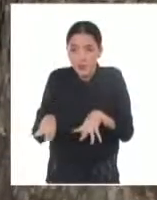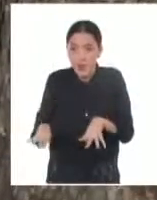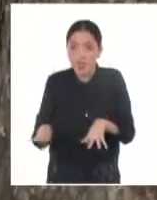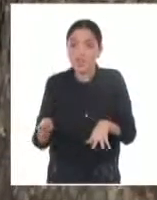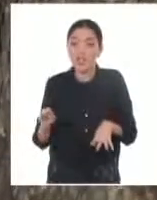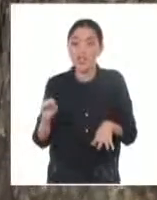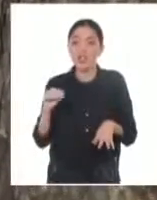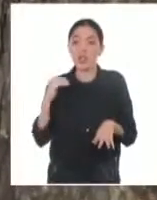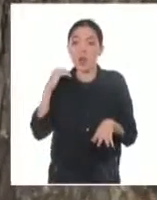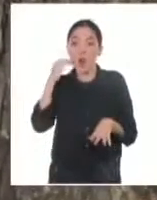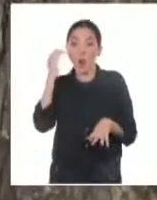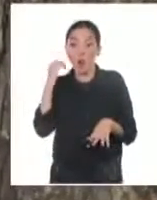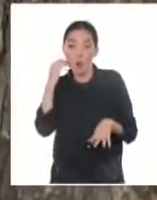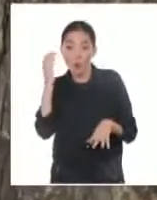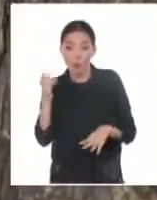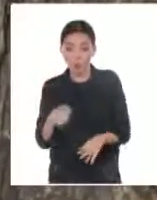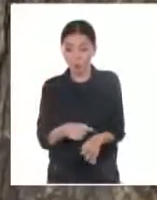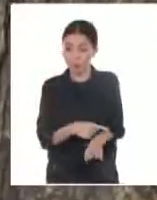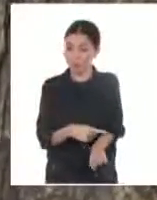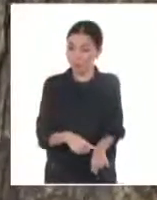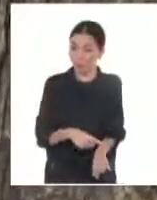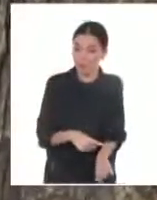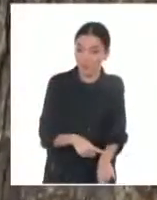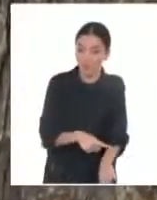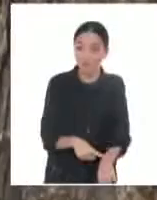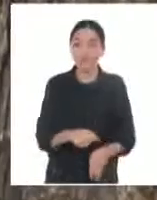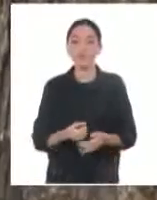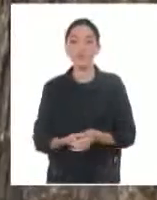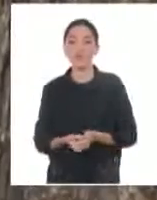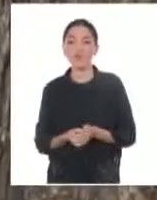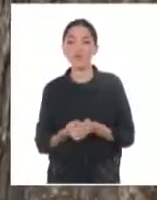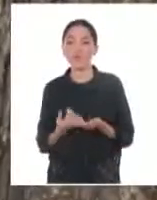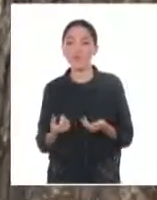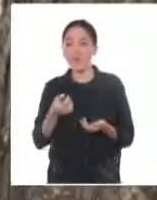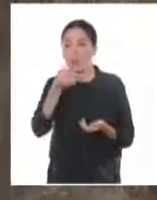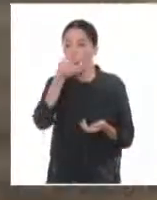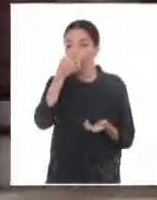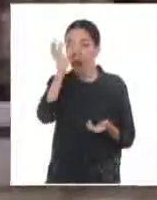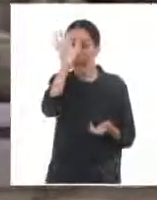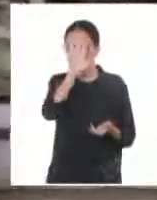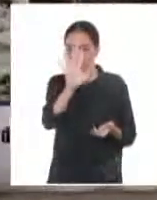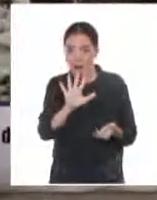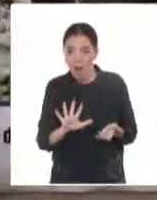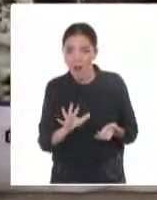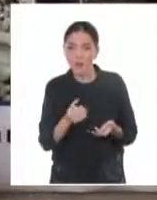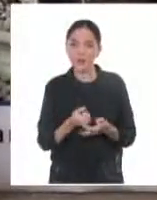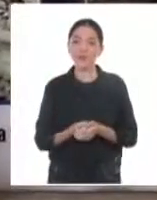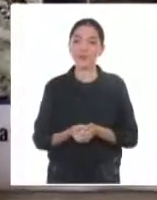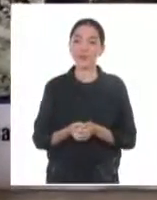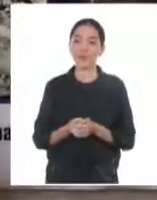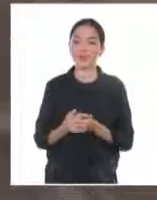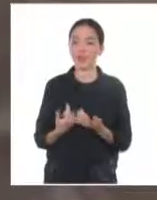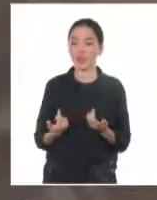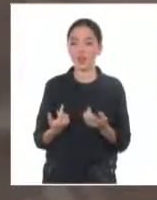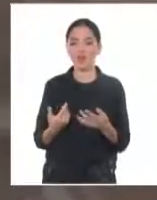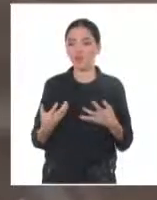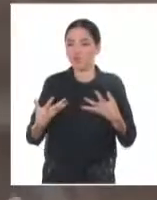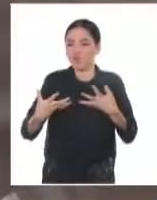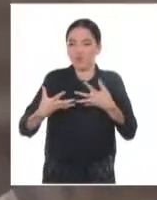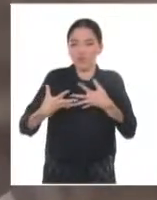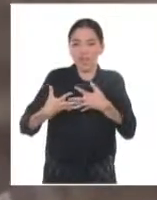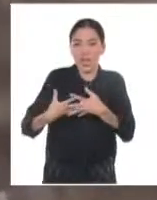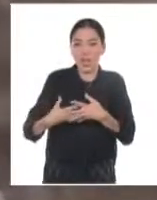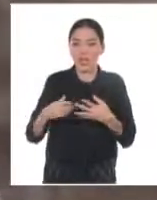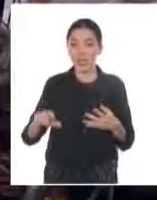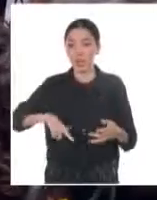presencia de África como elemento orgánico de la cultura cubana. En las comisiones y talleres, cada ponencia